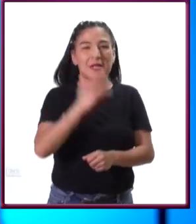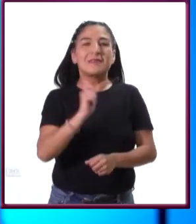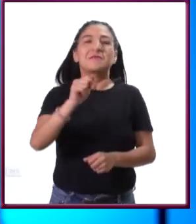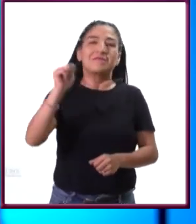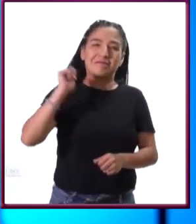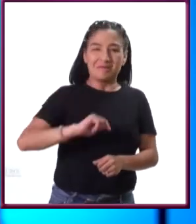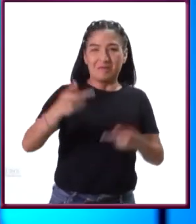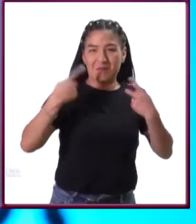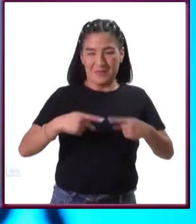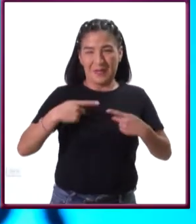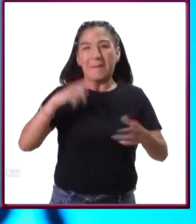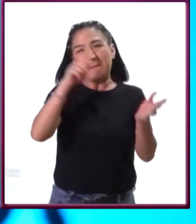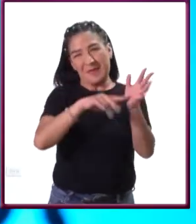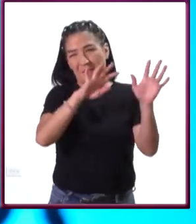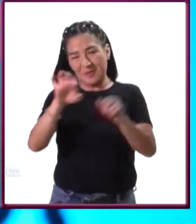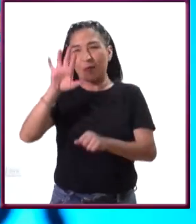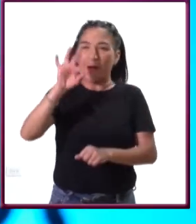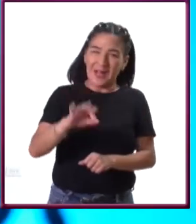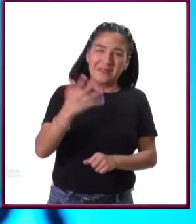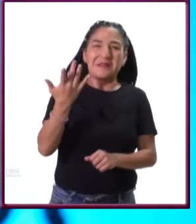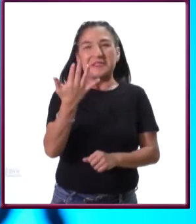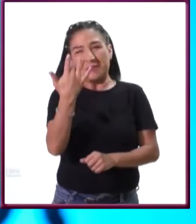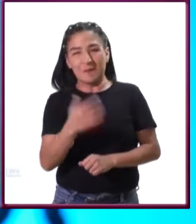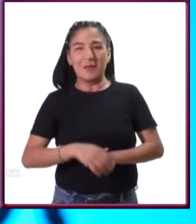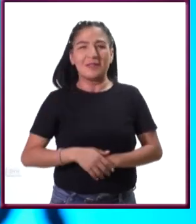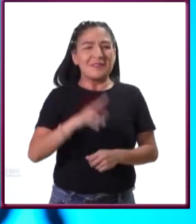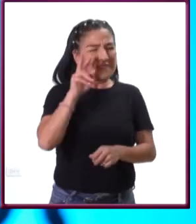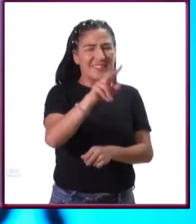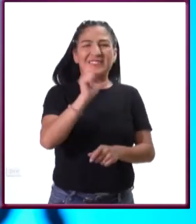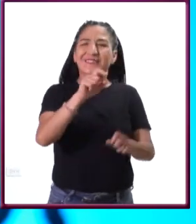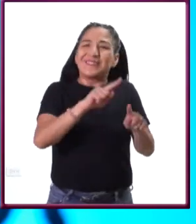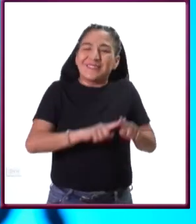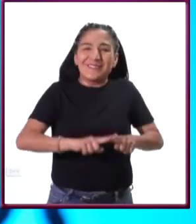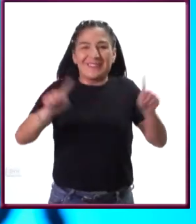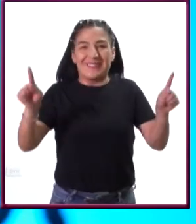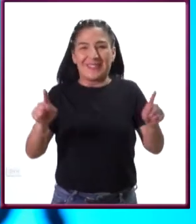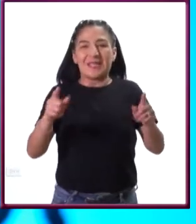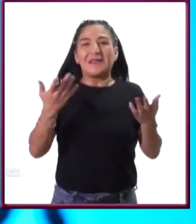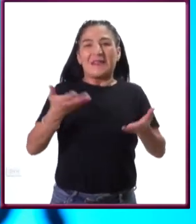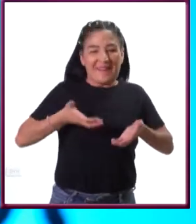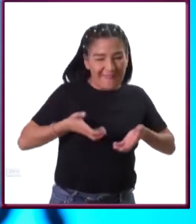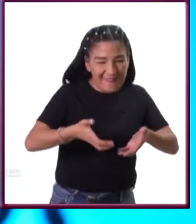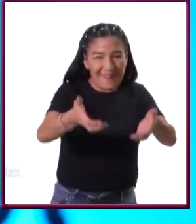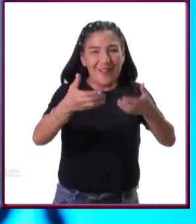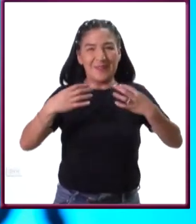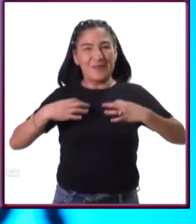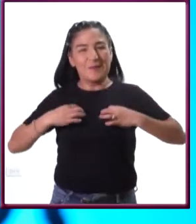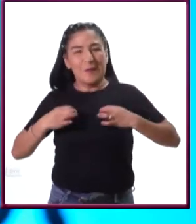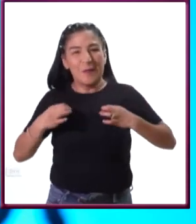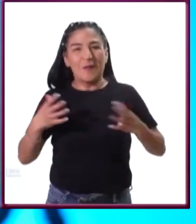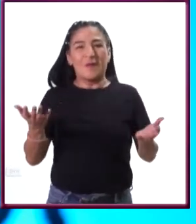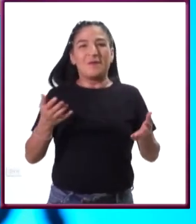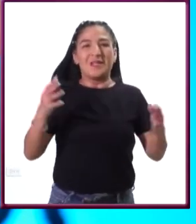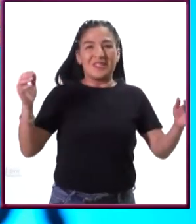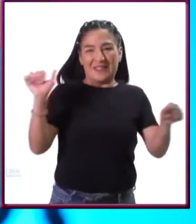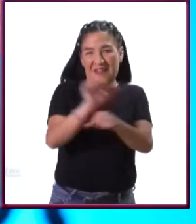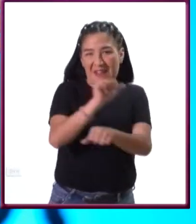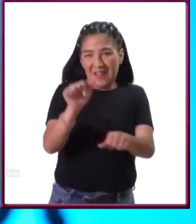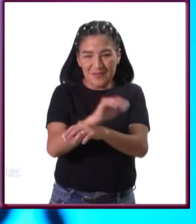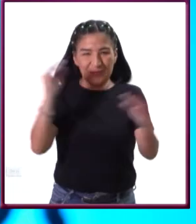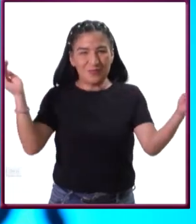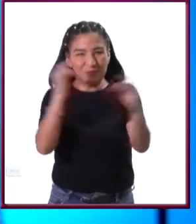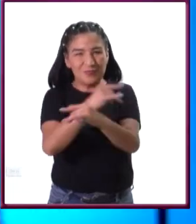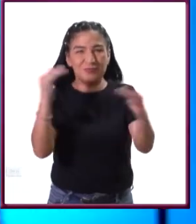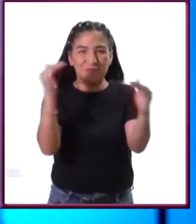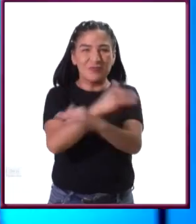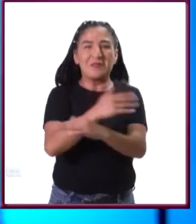40s y 50s. Todo es tan diferente, las calles, la ropa, los automóviles y muchas cosas